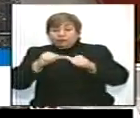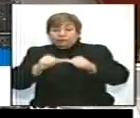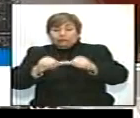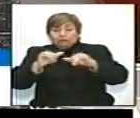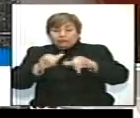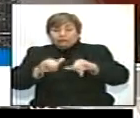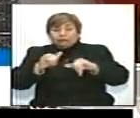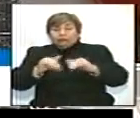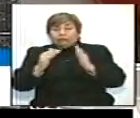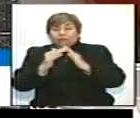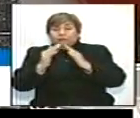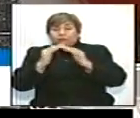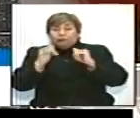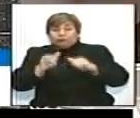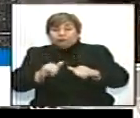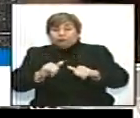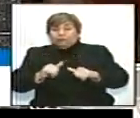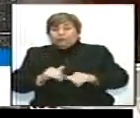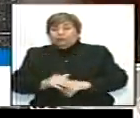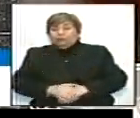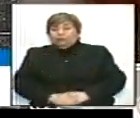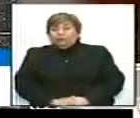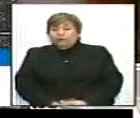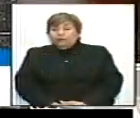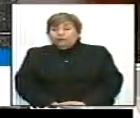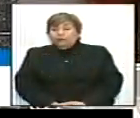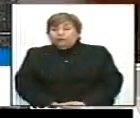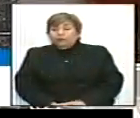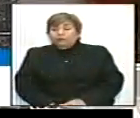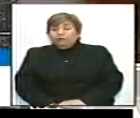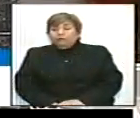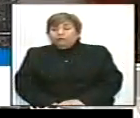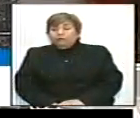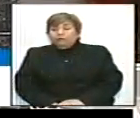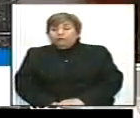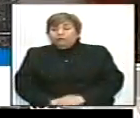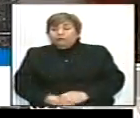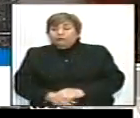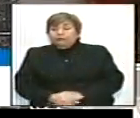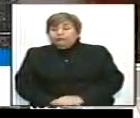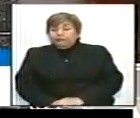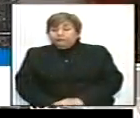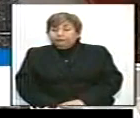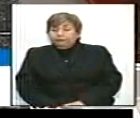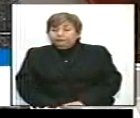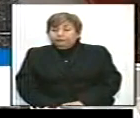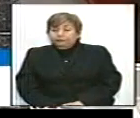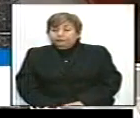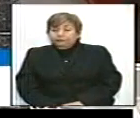¿no? Ahí ya tenemos la presentación, ya con ella podemos un poco graficar mejor.